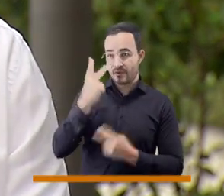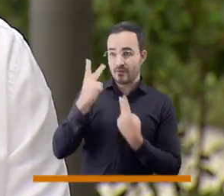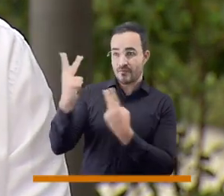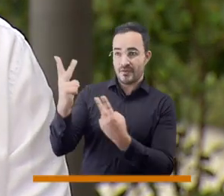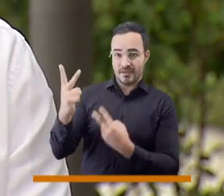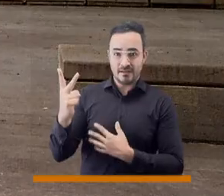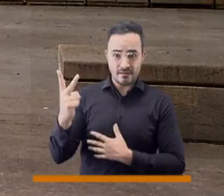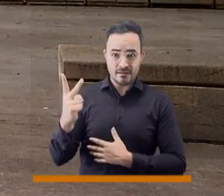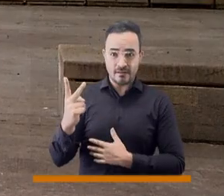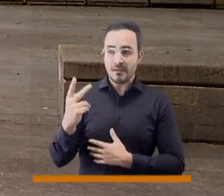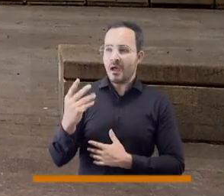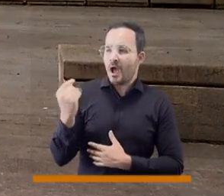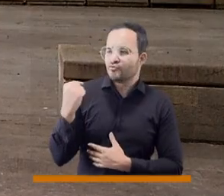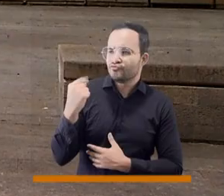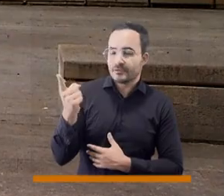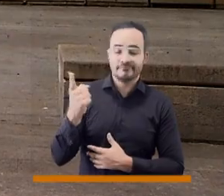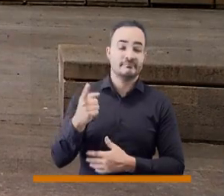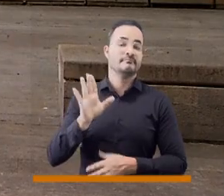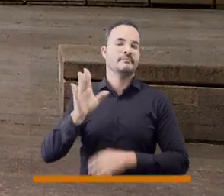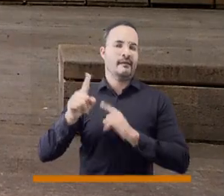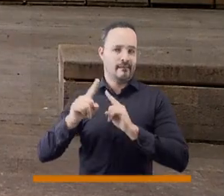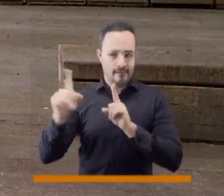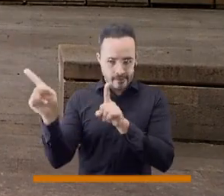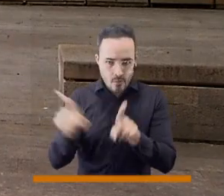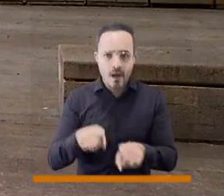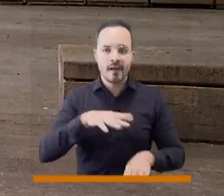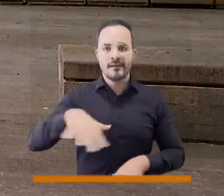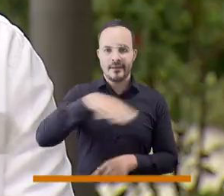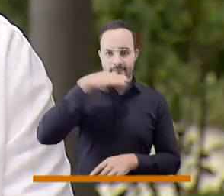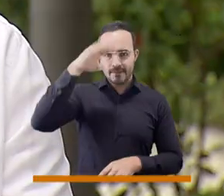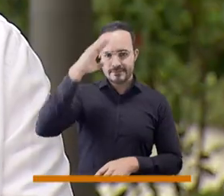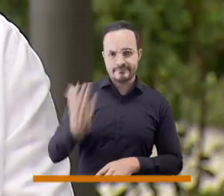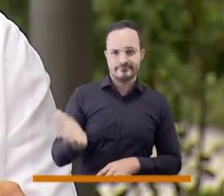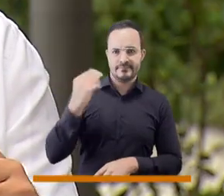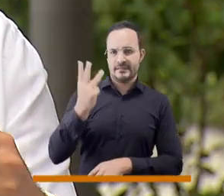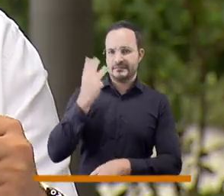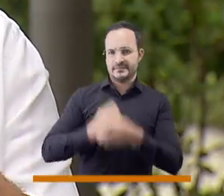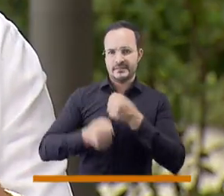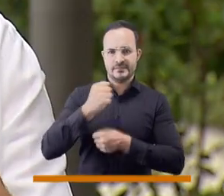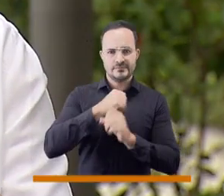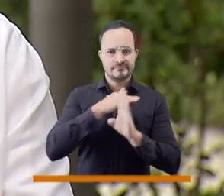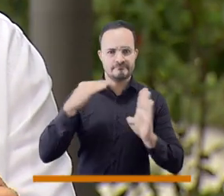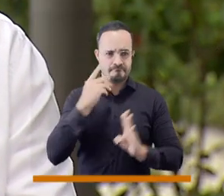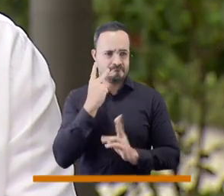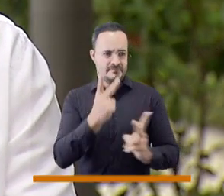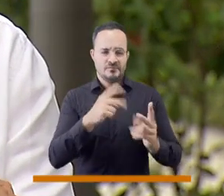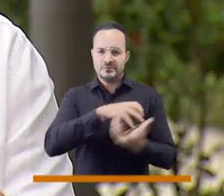hace 3 años y medio. El país está en shock con todos los sucesos que han venido pasando, donde se están